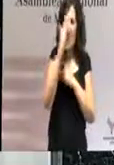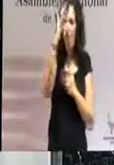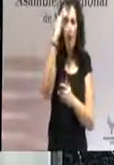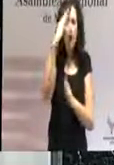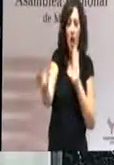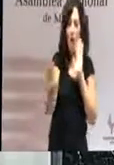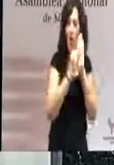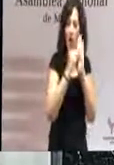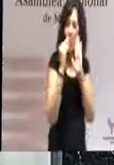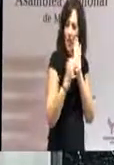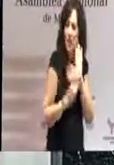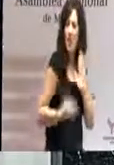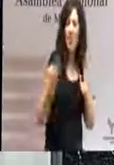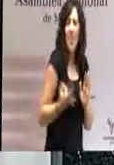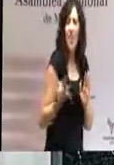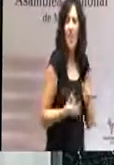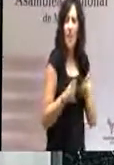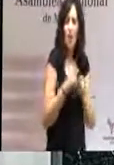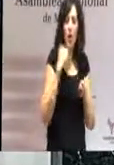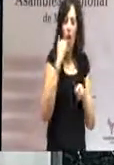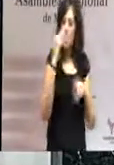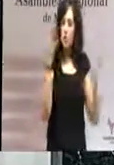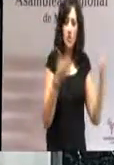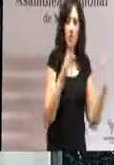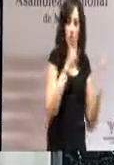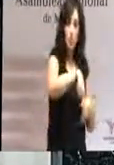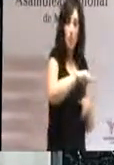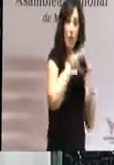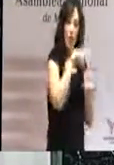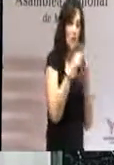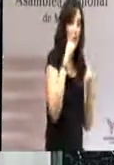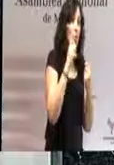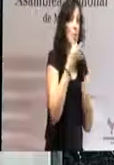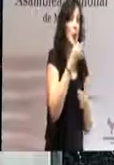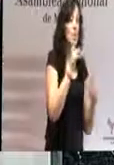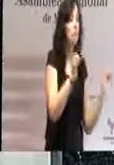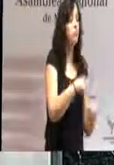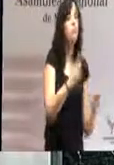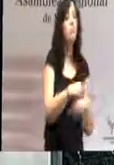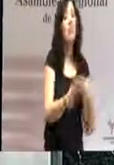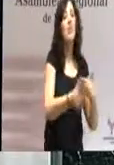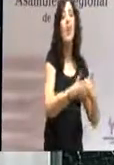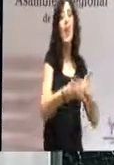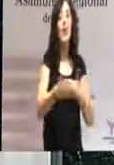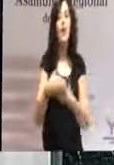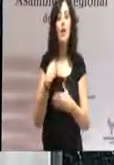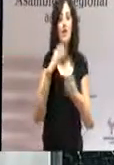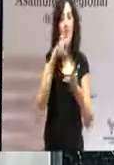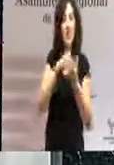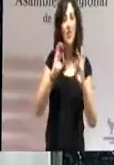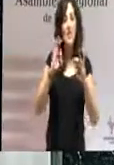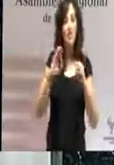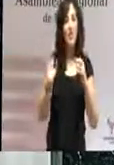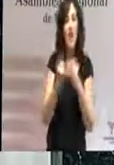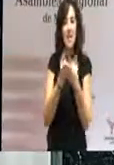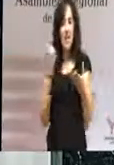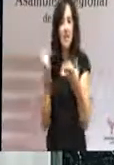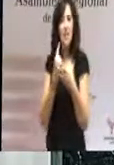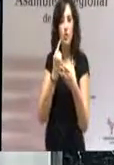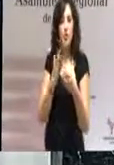mayoría. Mientras ustedes cerraban centros de salud por la tarde, puntos de especial aislamiento y de atención